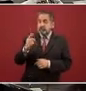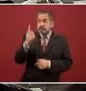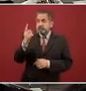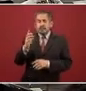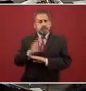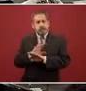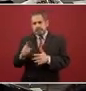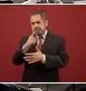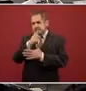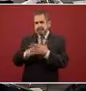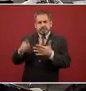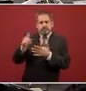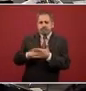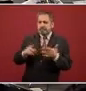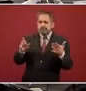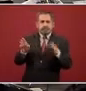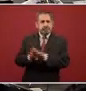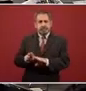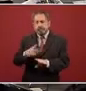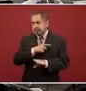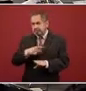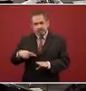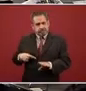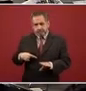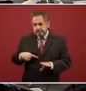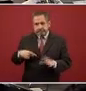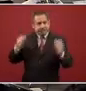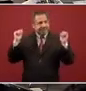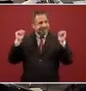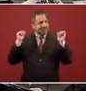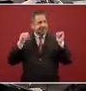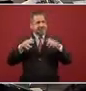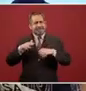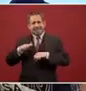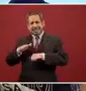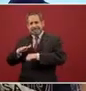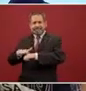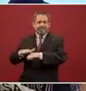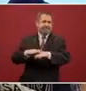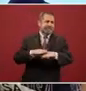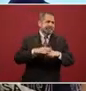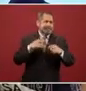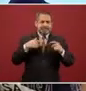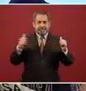a evitar que ocurran este tipo de eventos que congregan masivamente a las